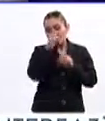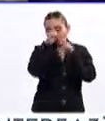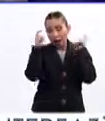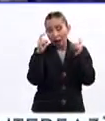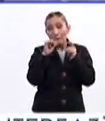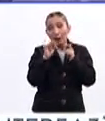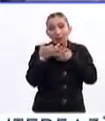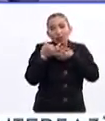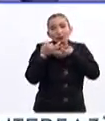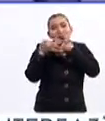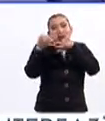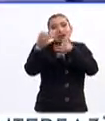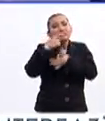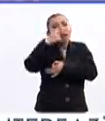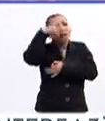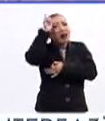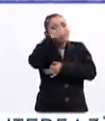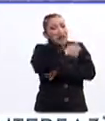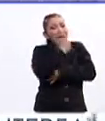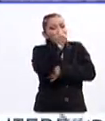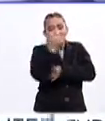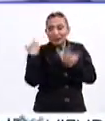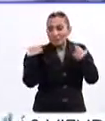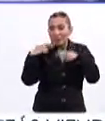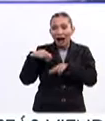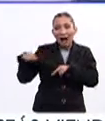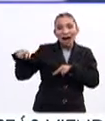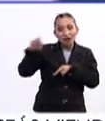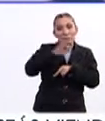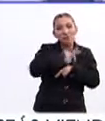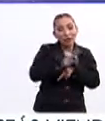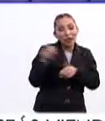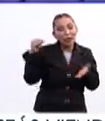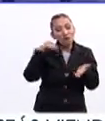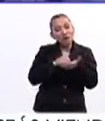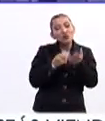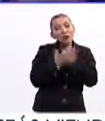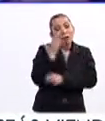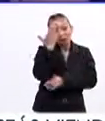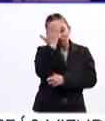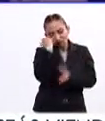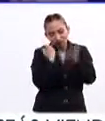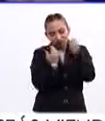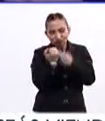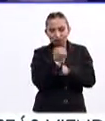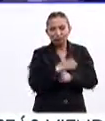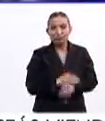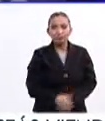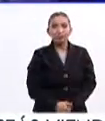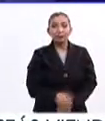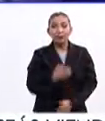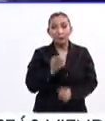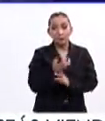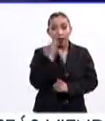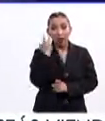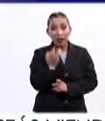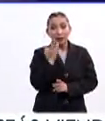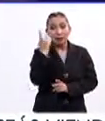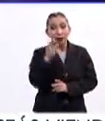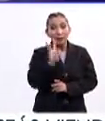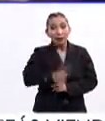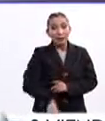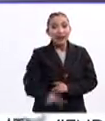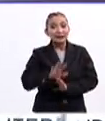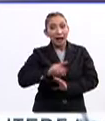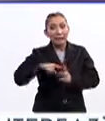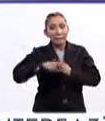sino atractiva y hace sencillo que los estudiantes y los docentes puedan implementar nuevas competencias formativas. Es así que esta realidad ya